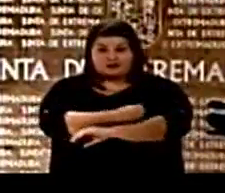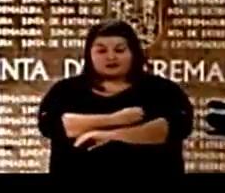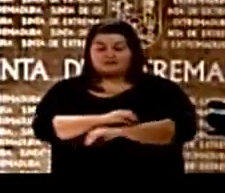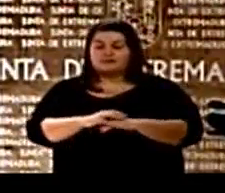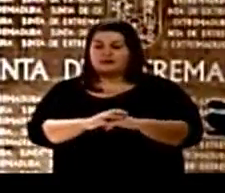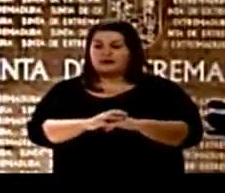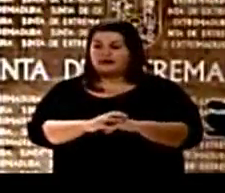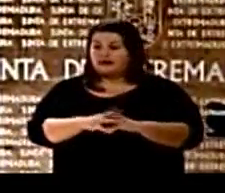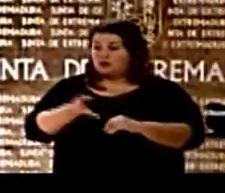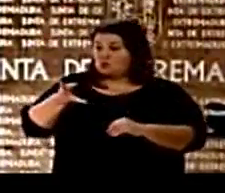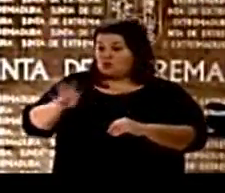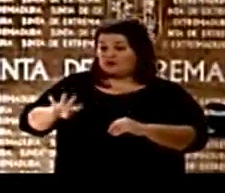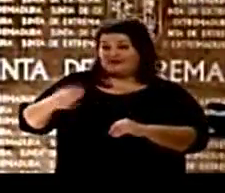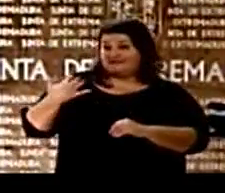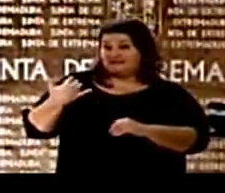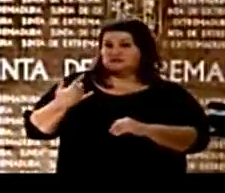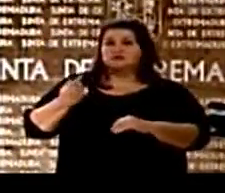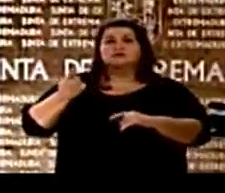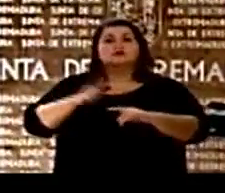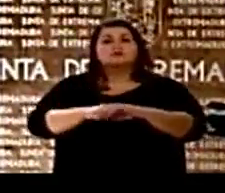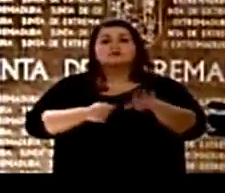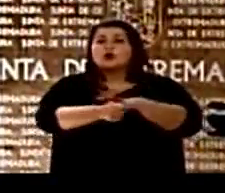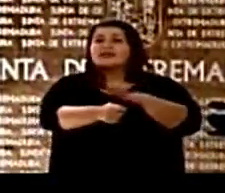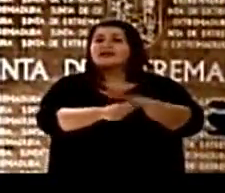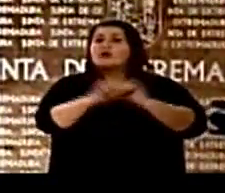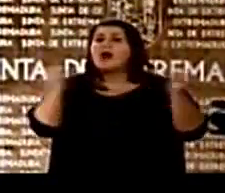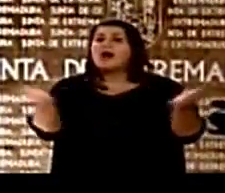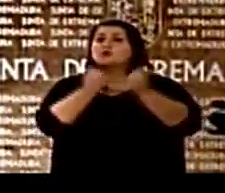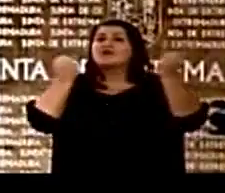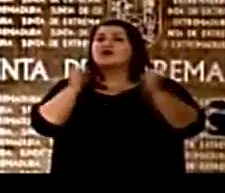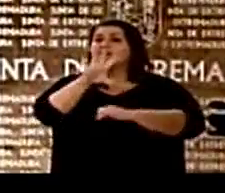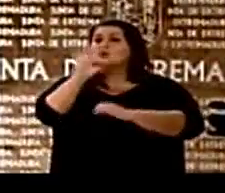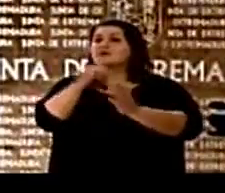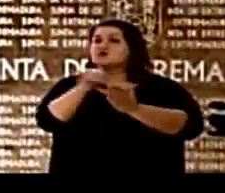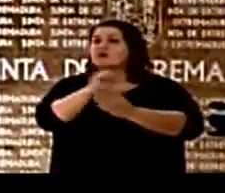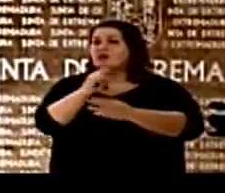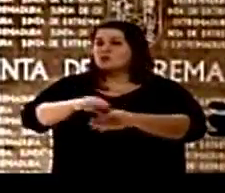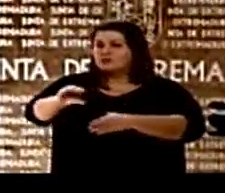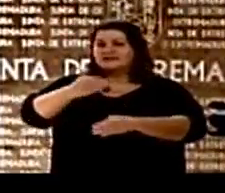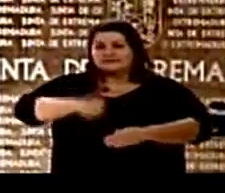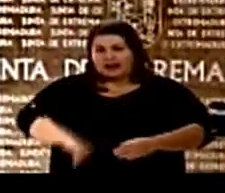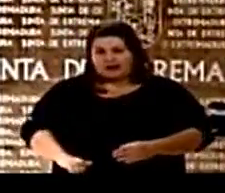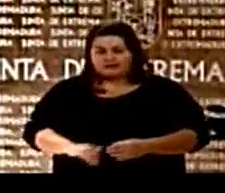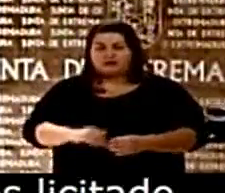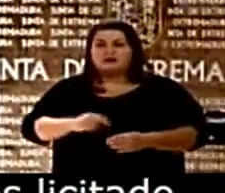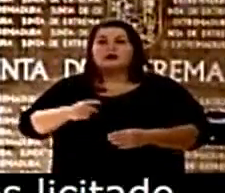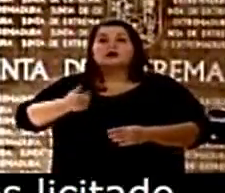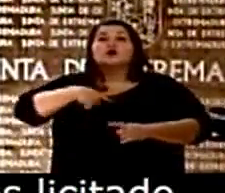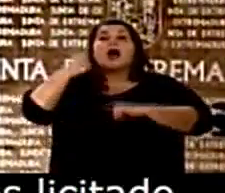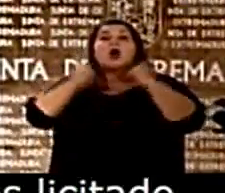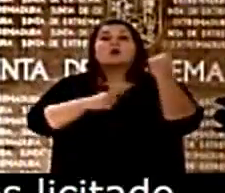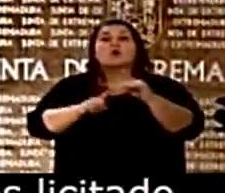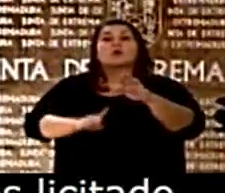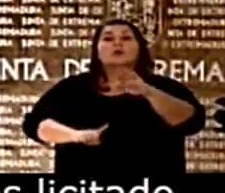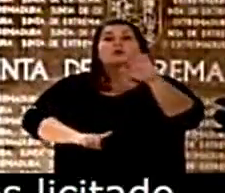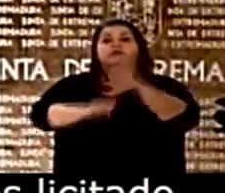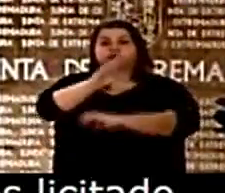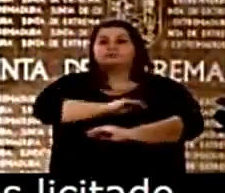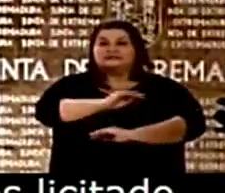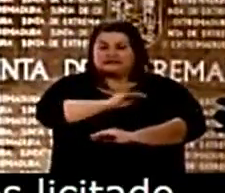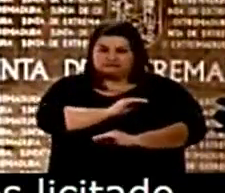en estos 4 meses hemos licitado actuaciones por valor de 50 millones de euros y hemos realizado algunos avances